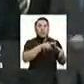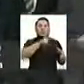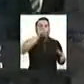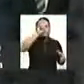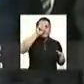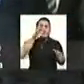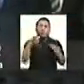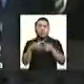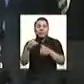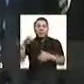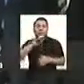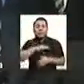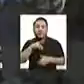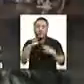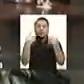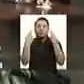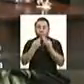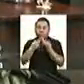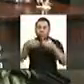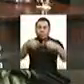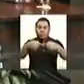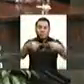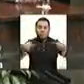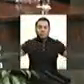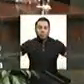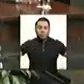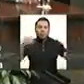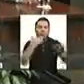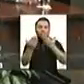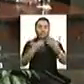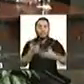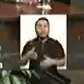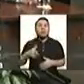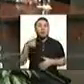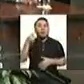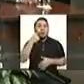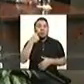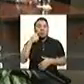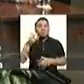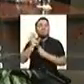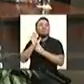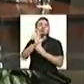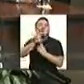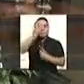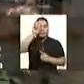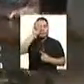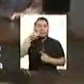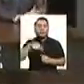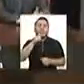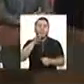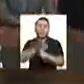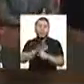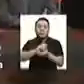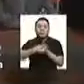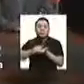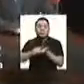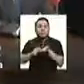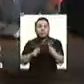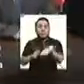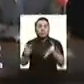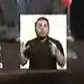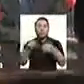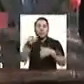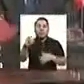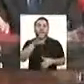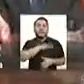las relaciones bilaterales. El canciller Ricardo Luna dio a conocer este compromiso tras suscribir la declaración conjunta con